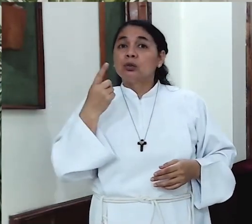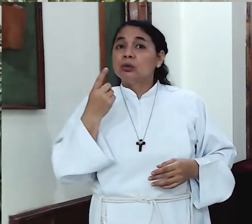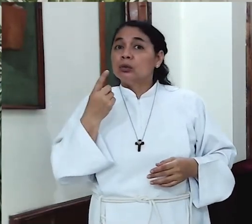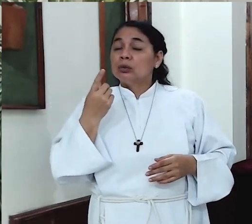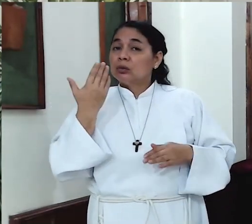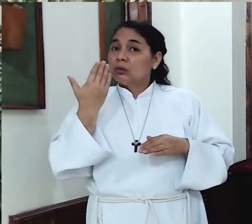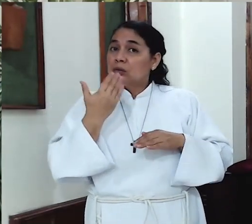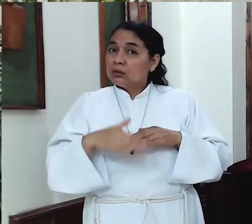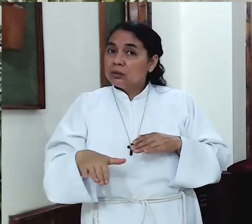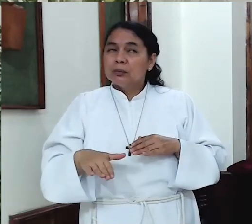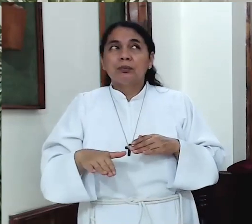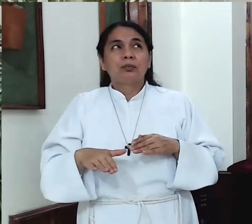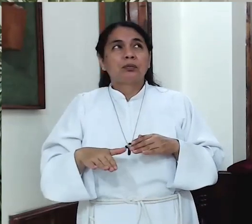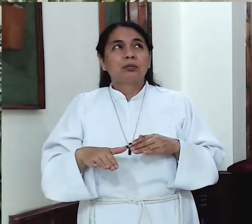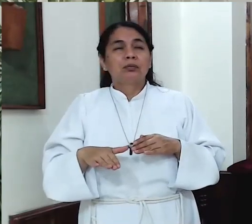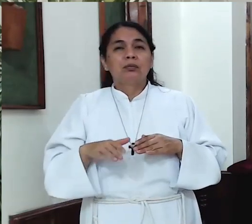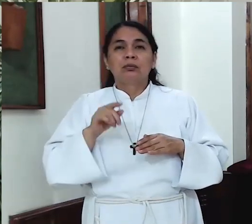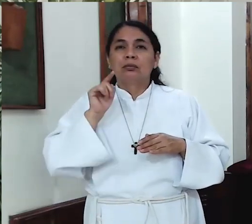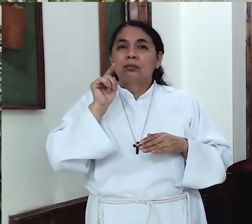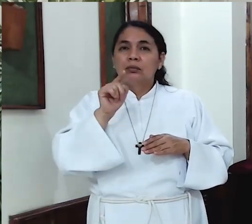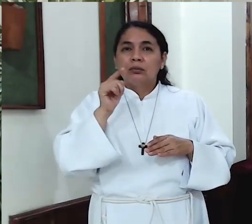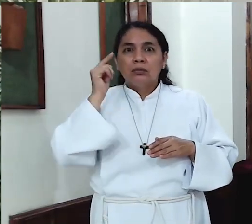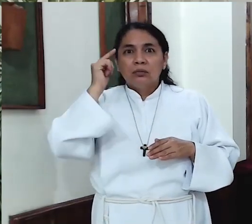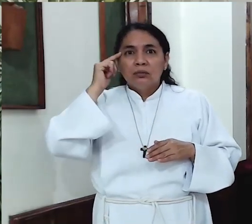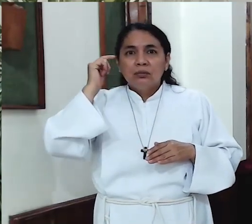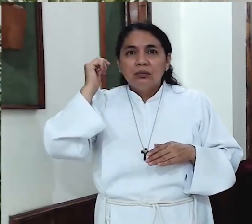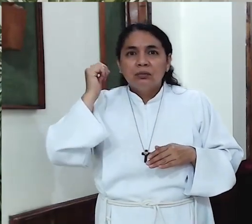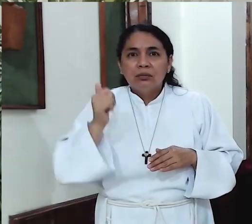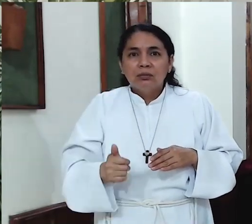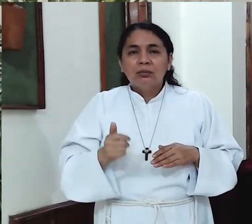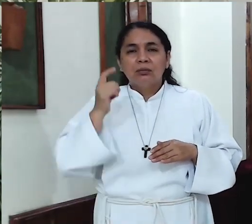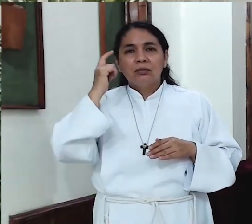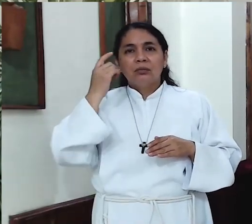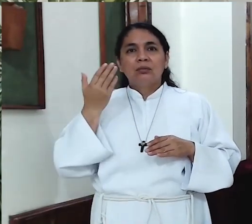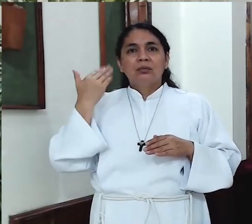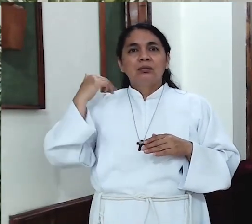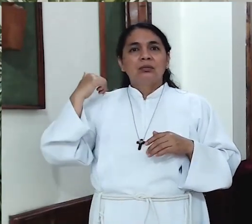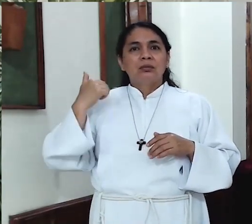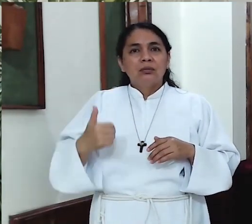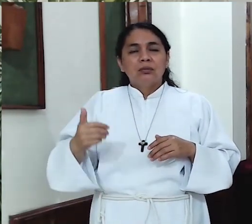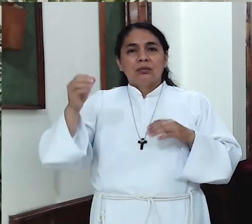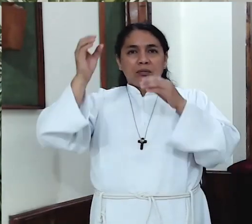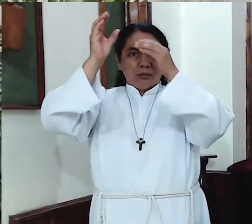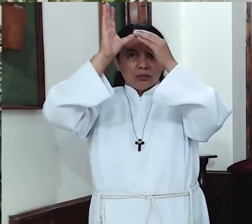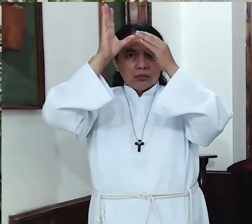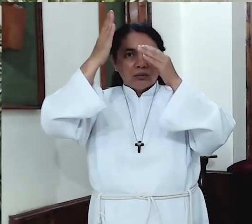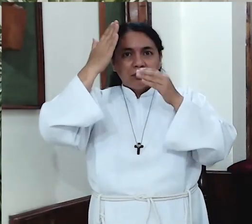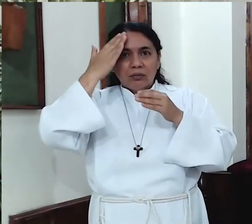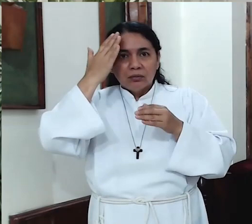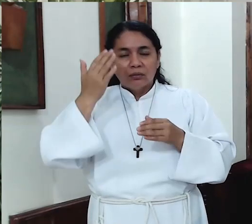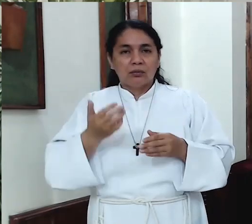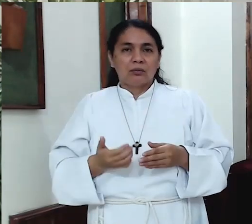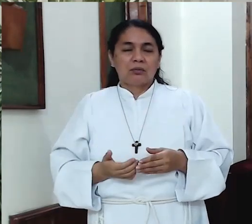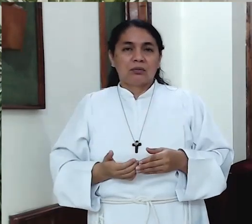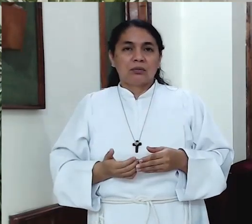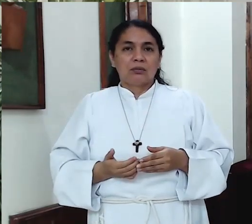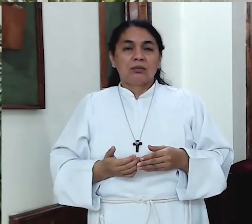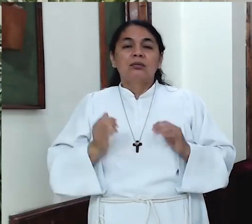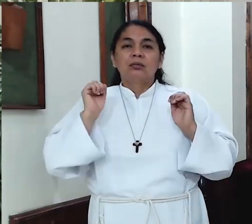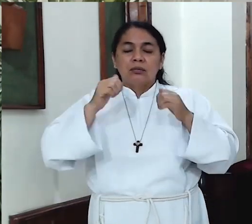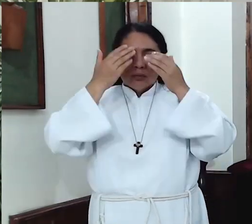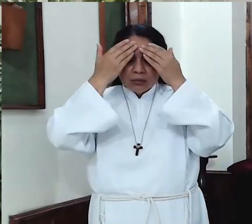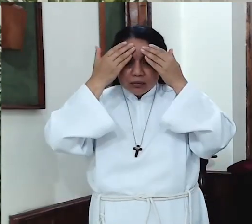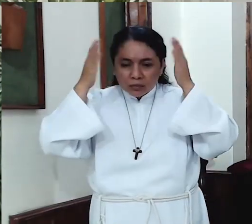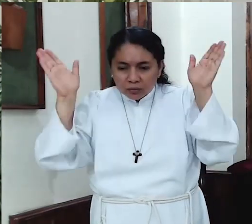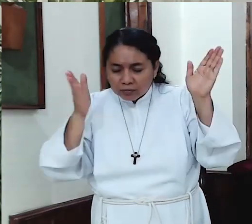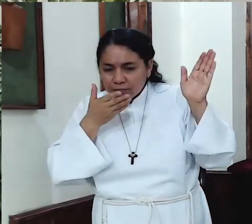invitación, diríamos, a la sensatez, a la prudencia, a la sabiduría, a que descubramos